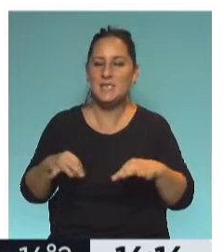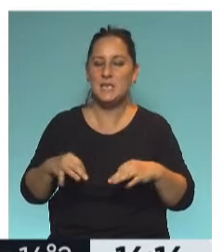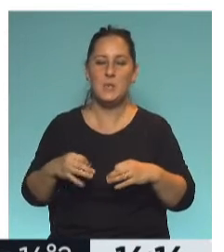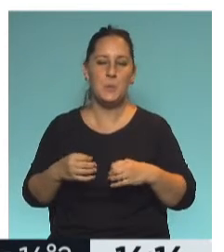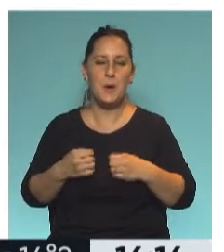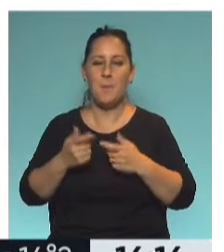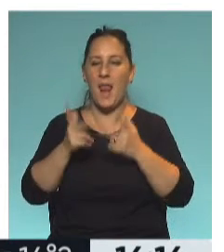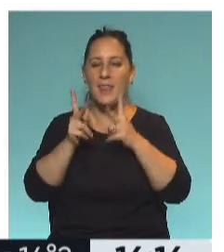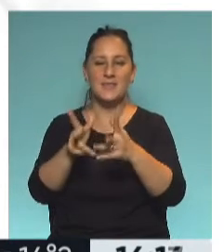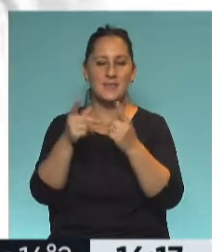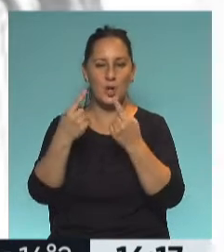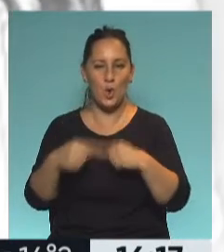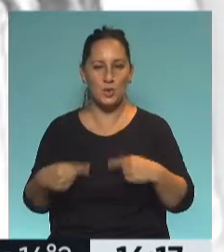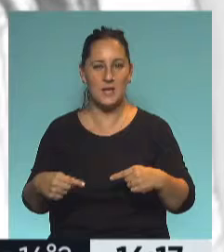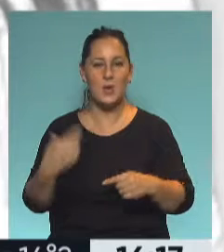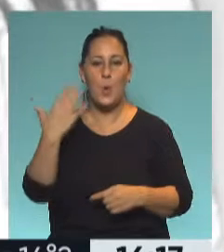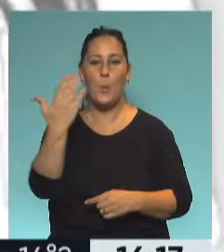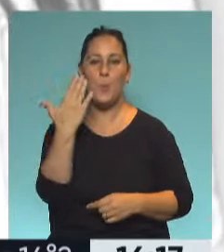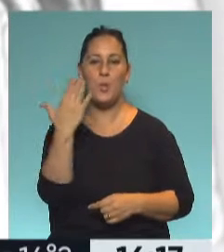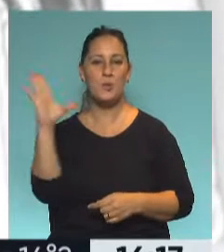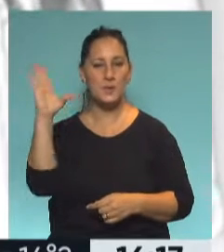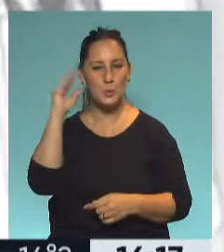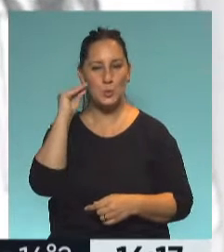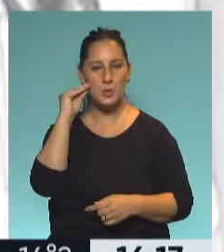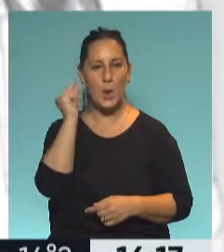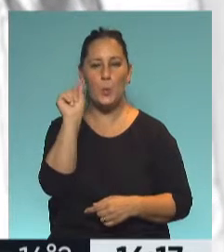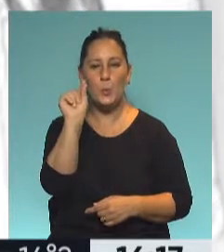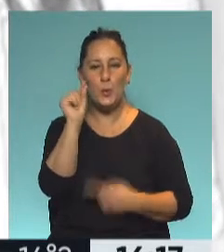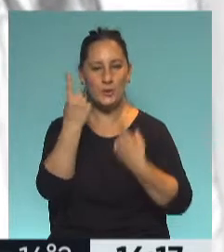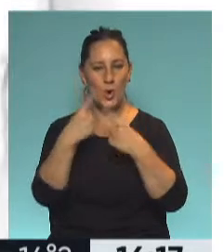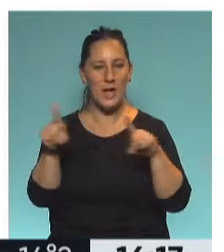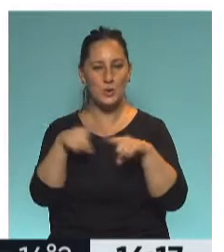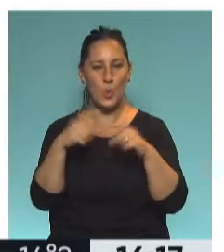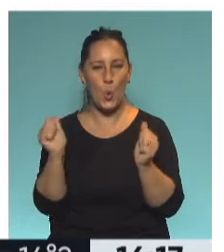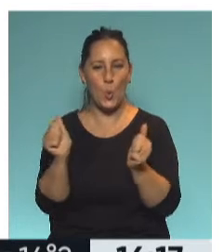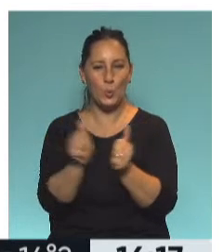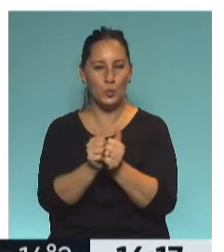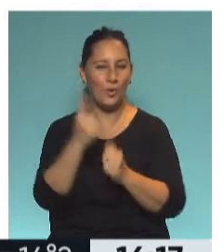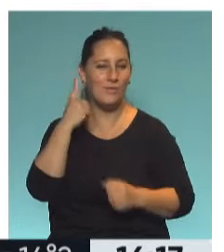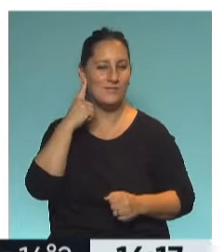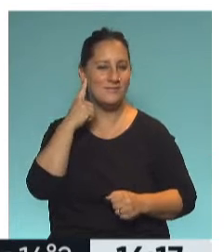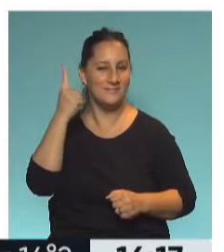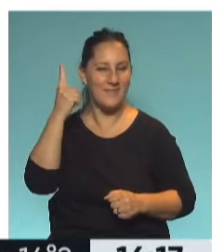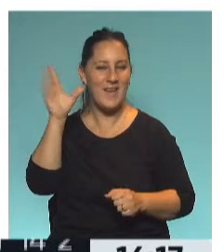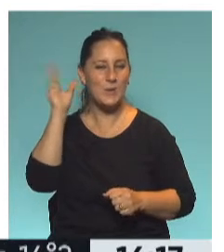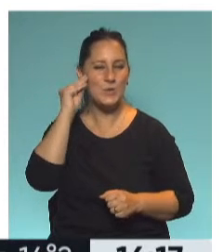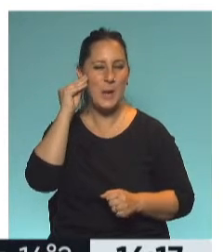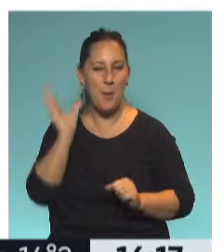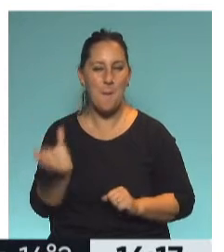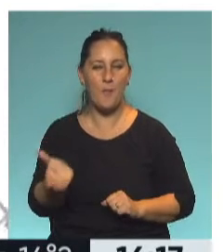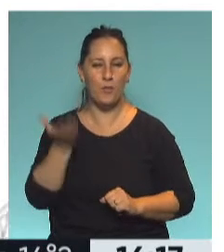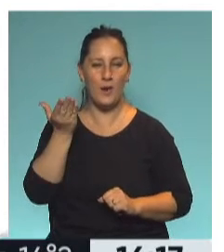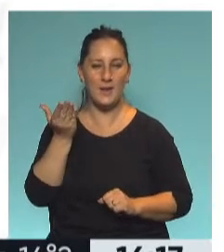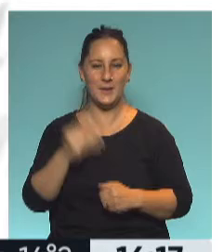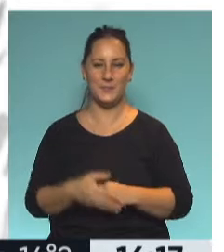y demás. A ver, ¿podemos escuchar un poquito de esta canción que hicieron juntos que está sonando? A ver, escuchamos más fuerte. Cosas